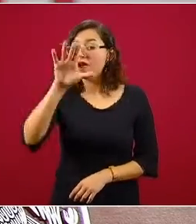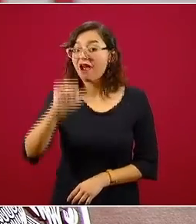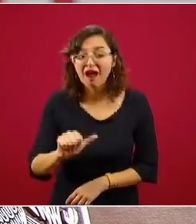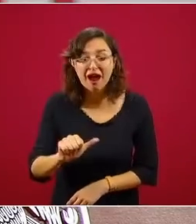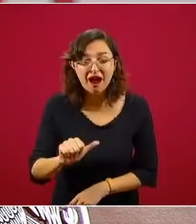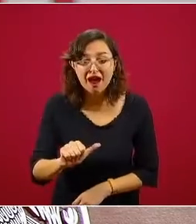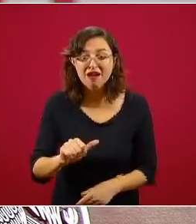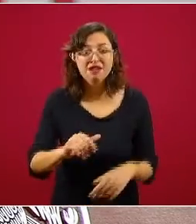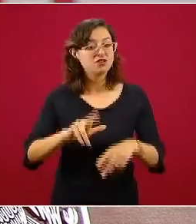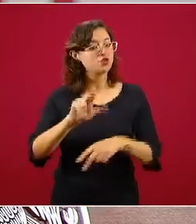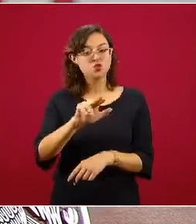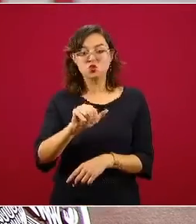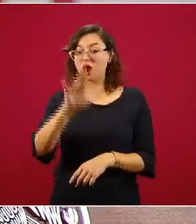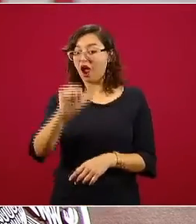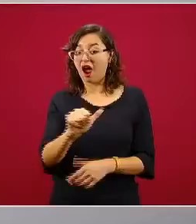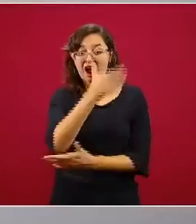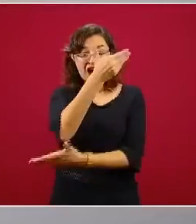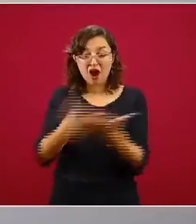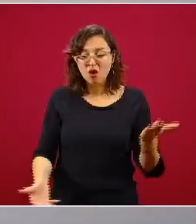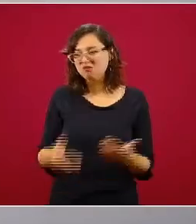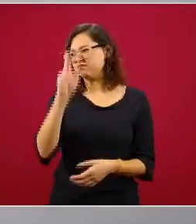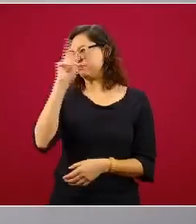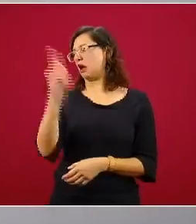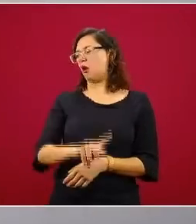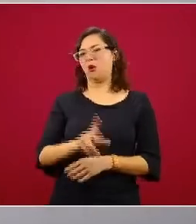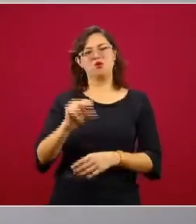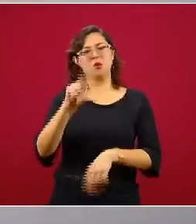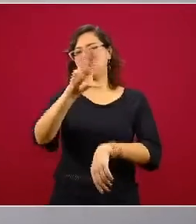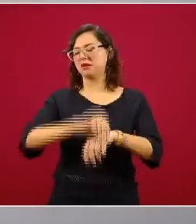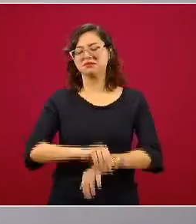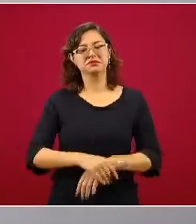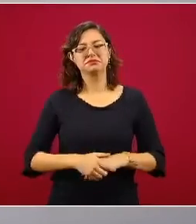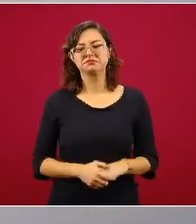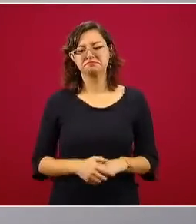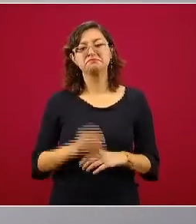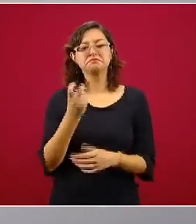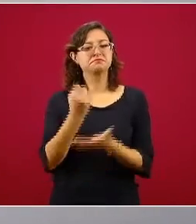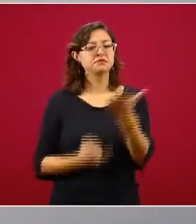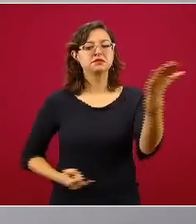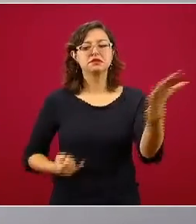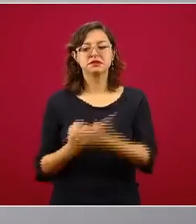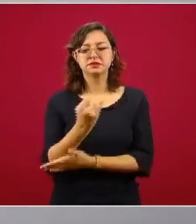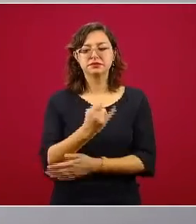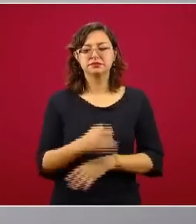menos ahora. Entonces, por eso tomamos esa decisión.